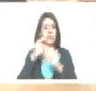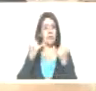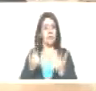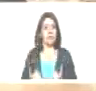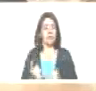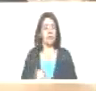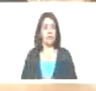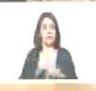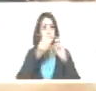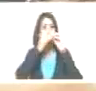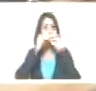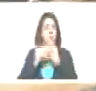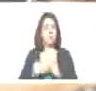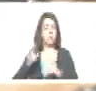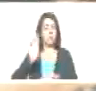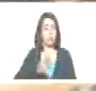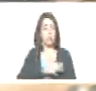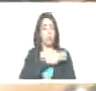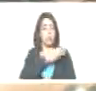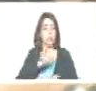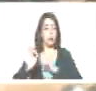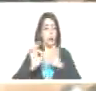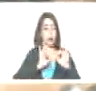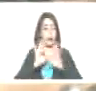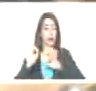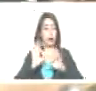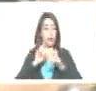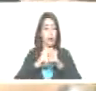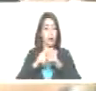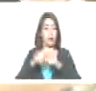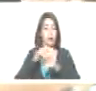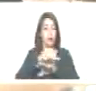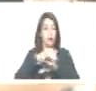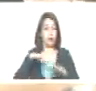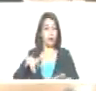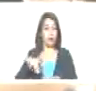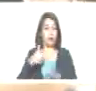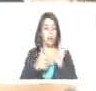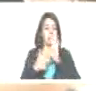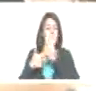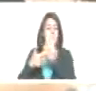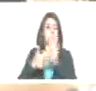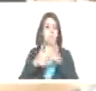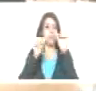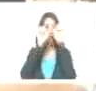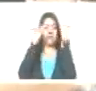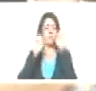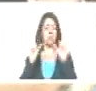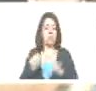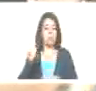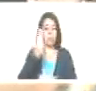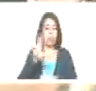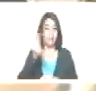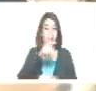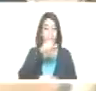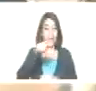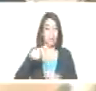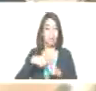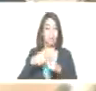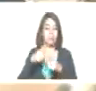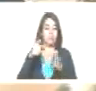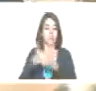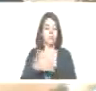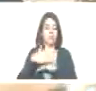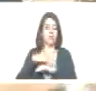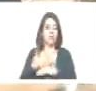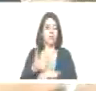en la música, en el teatro, en la mayoría de las expresiones estéticas que utiliza el ser humano, dan cuenta, pues, de